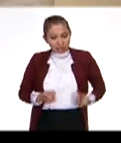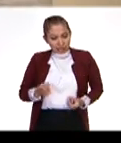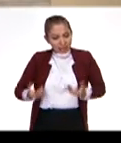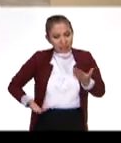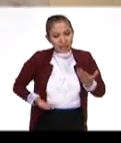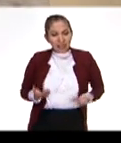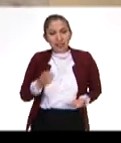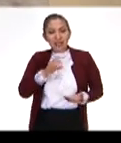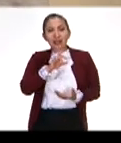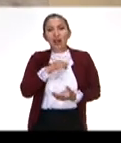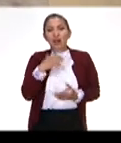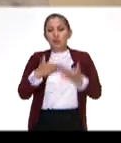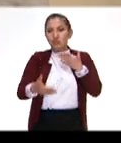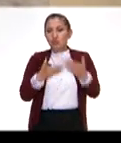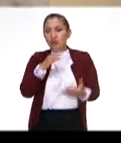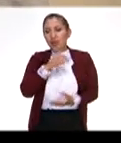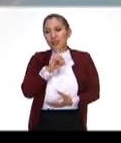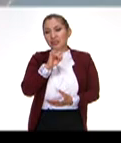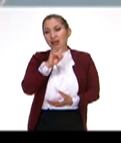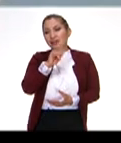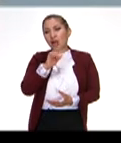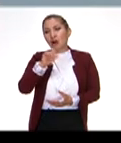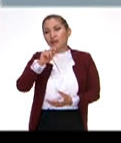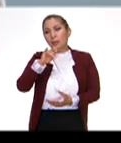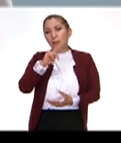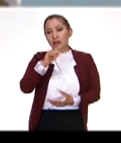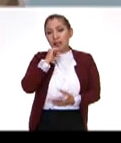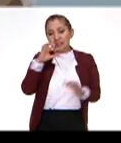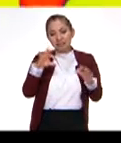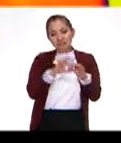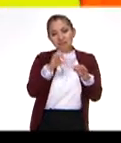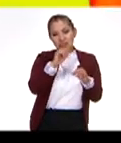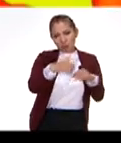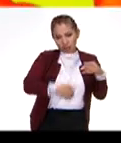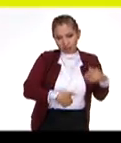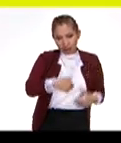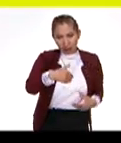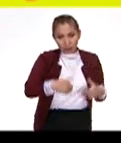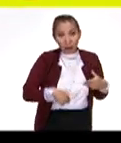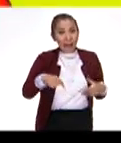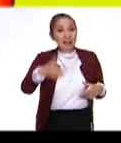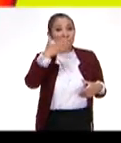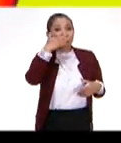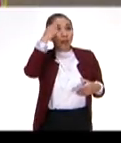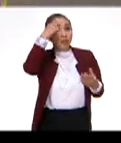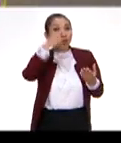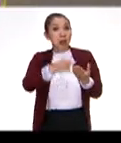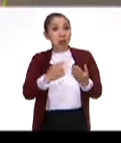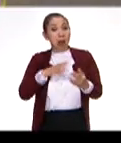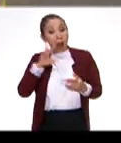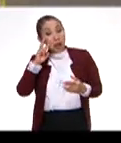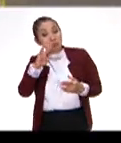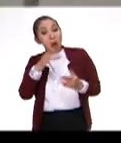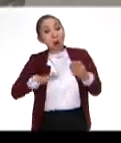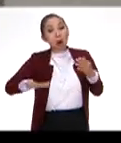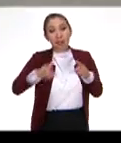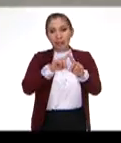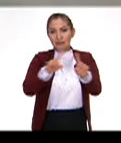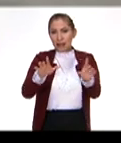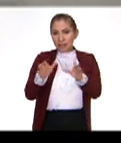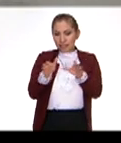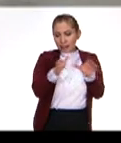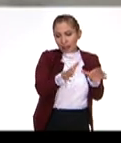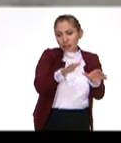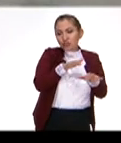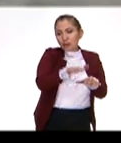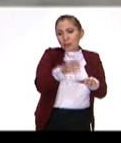alguna manera esto también tiene una gran dosis de teatro. Entonces, en Sonora creo que vivimos un universo aparte